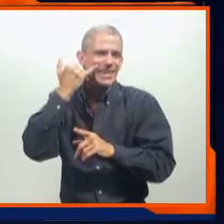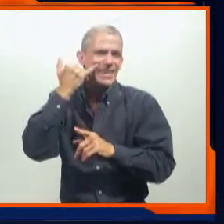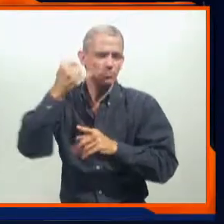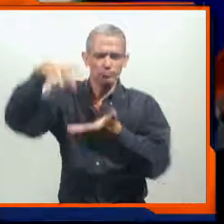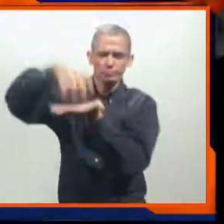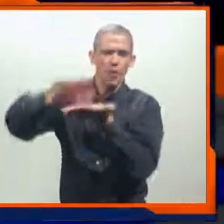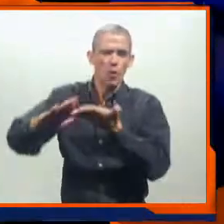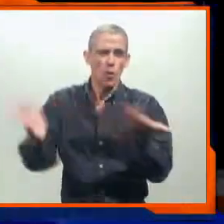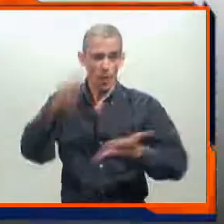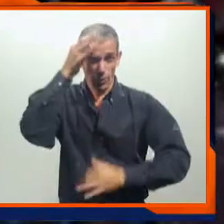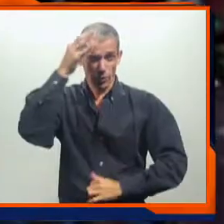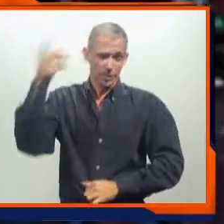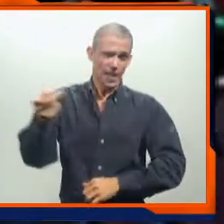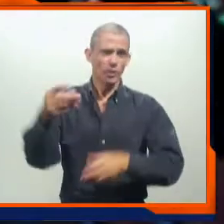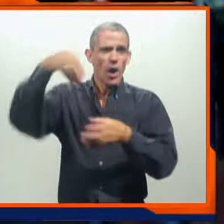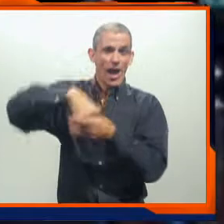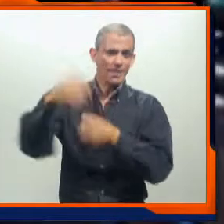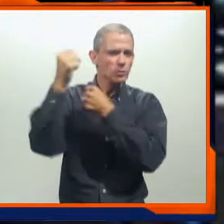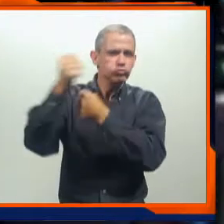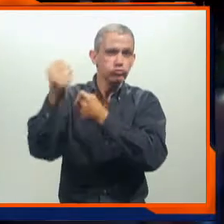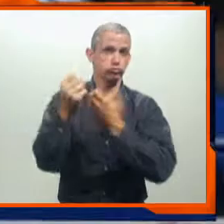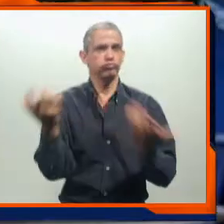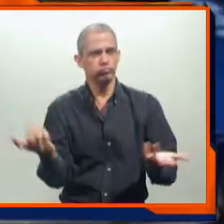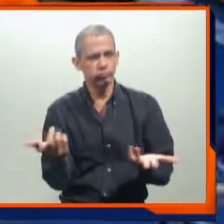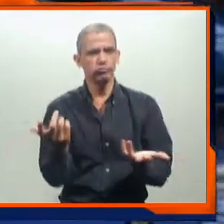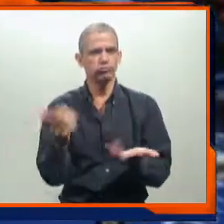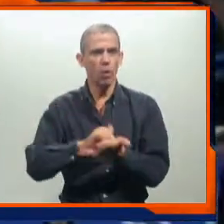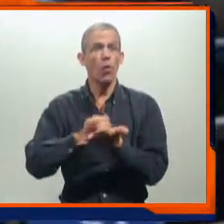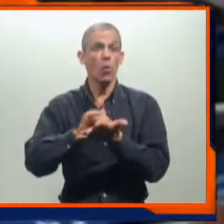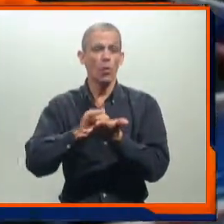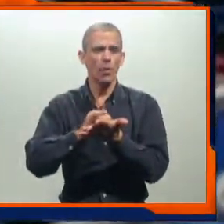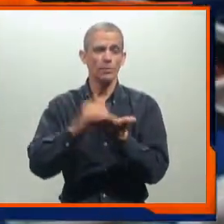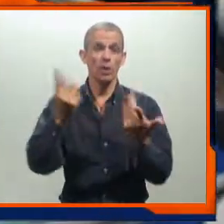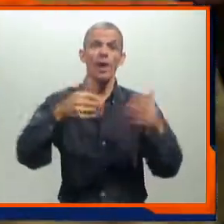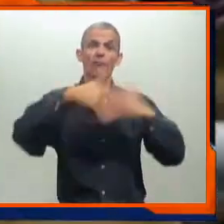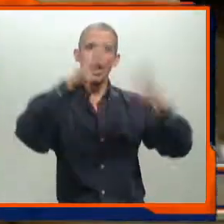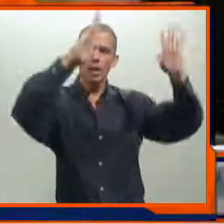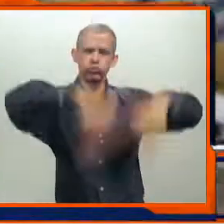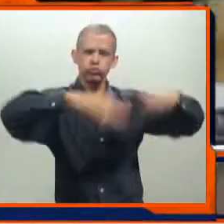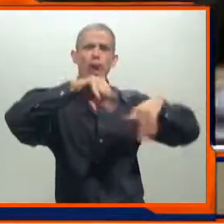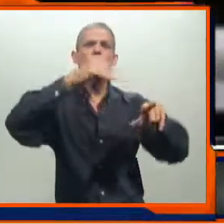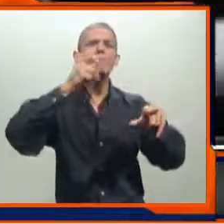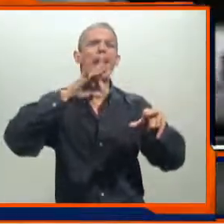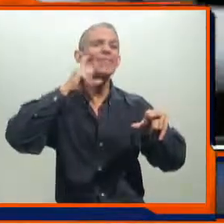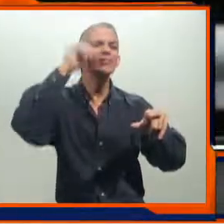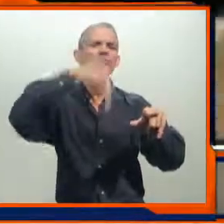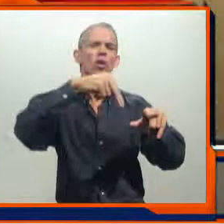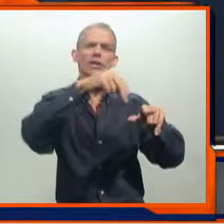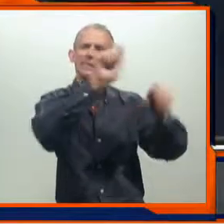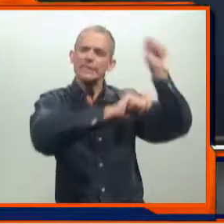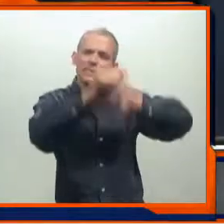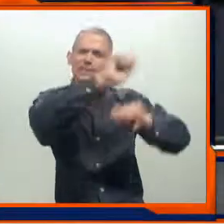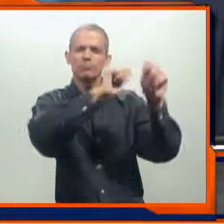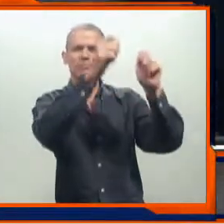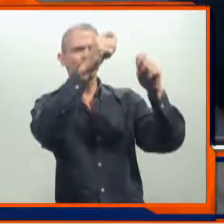señor director. Habrá que buscar alternativas, como vos decís, también en la medida en que van a demoler el Madison, ¿no es cierto? Lo van a refaccionar. Sí, en